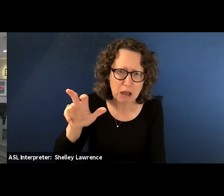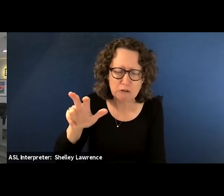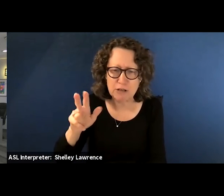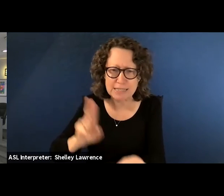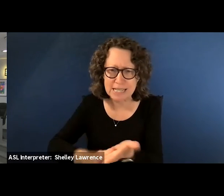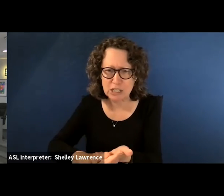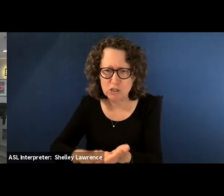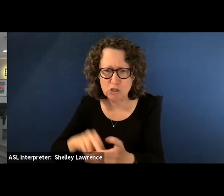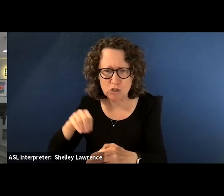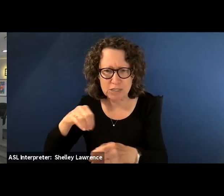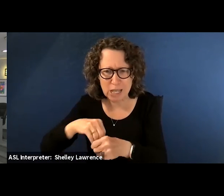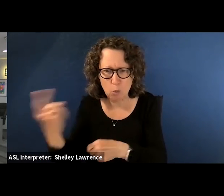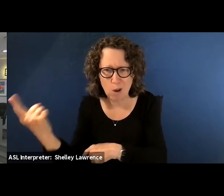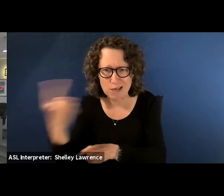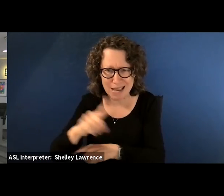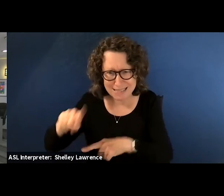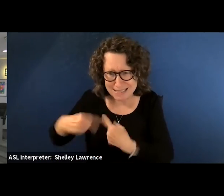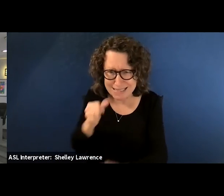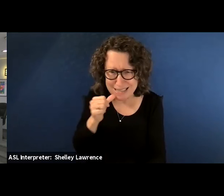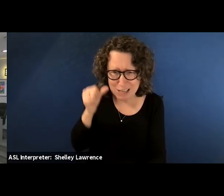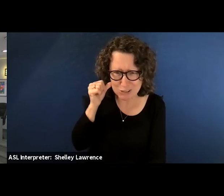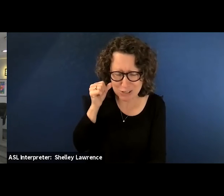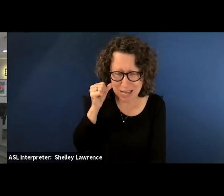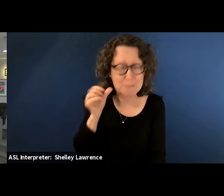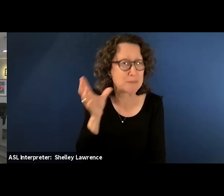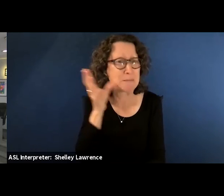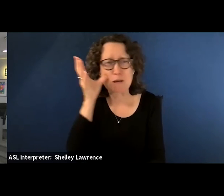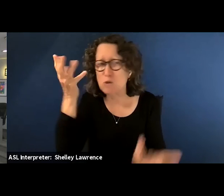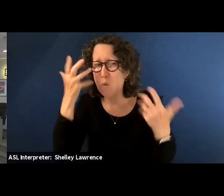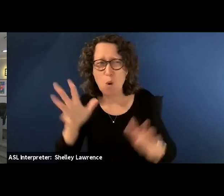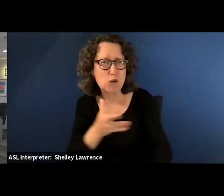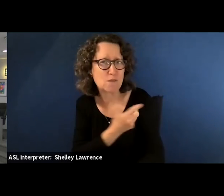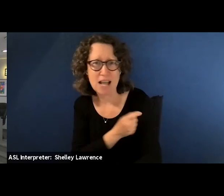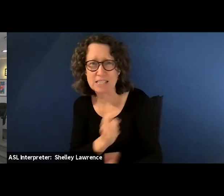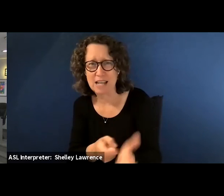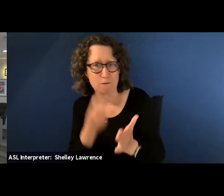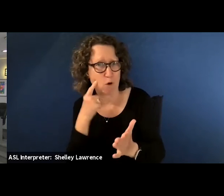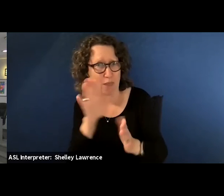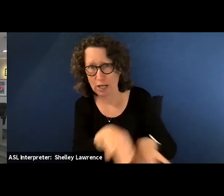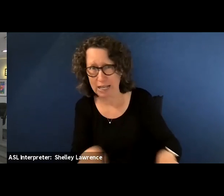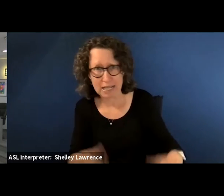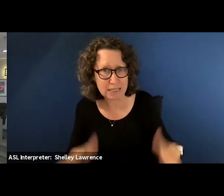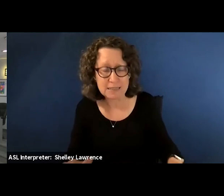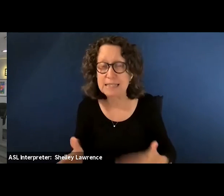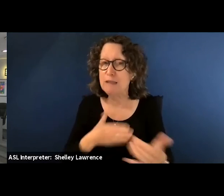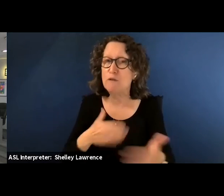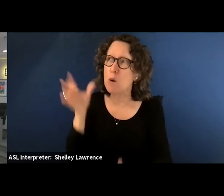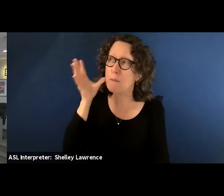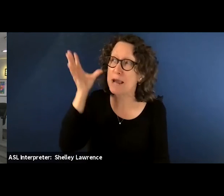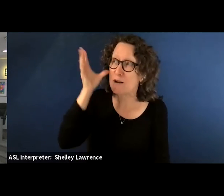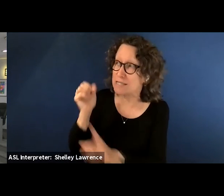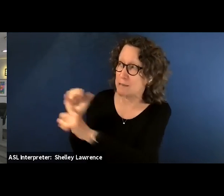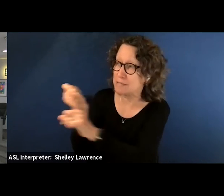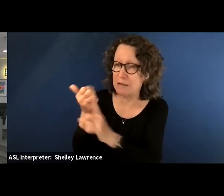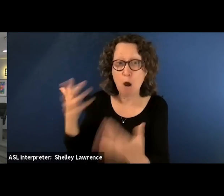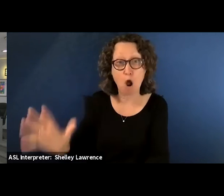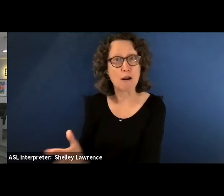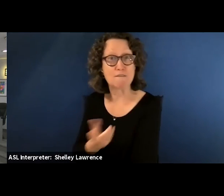otra petición ha recopilado 1,000 y tantos firmas